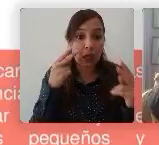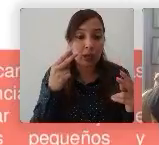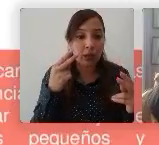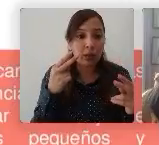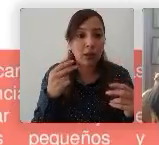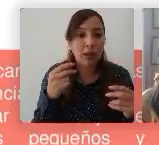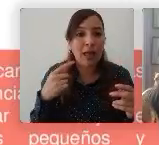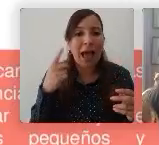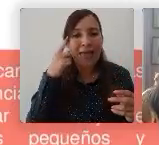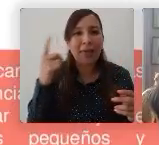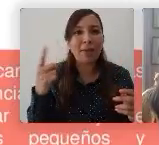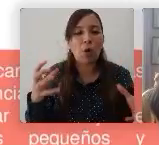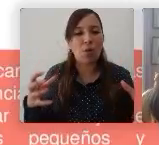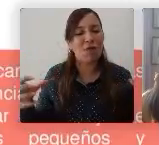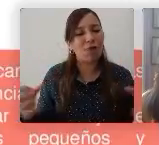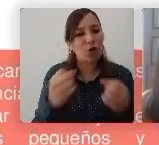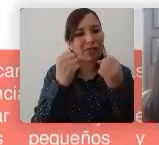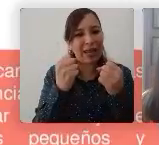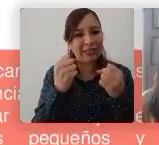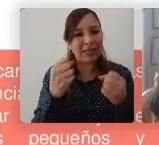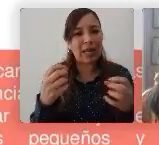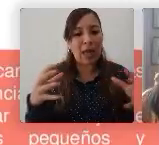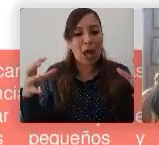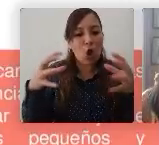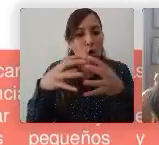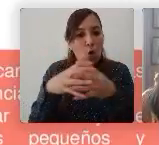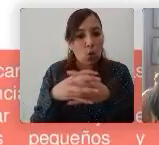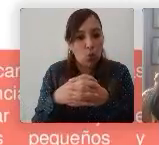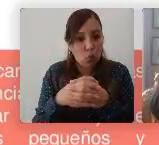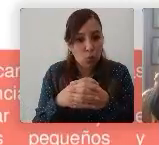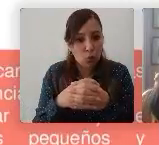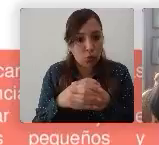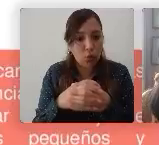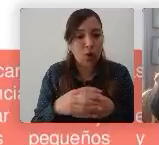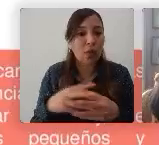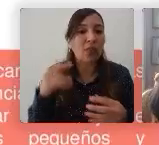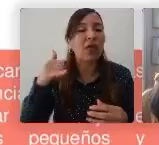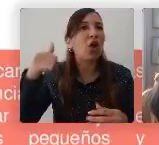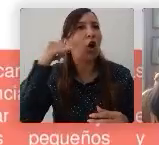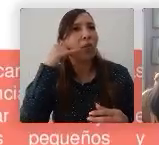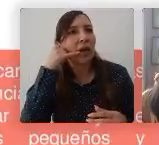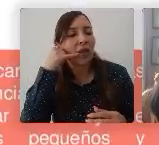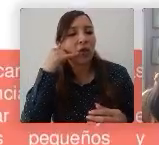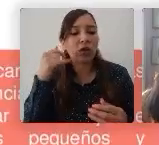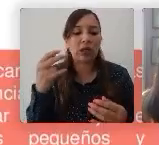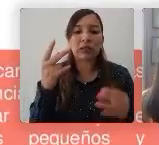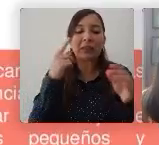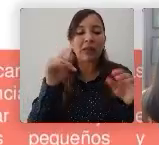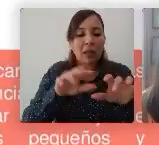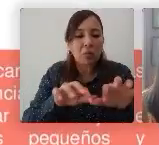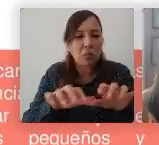debe de fortalecer las acciones articuladas por el super operadores hay que potenciar las herramientas digitales